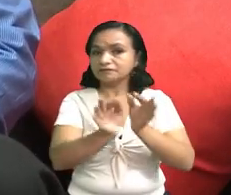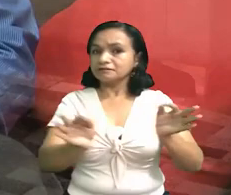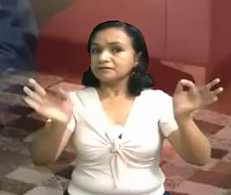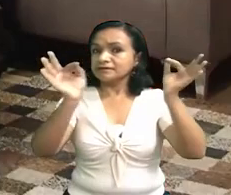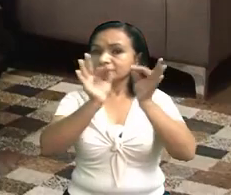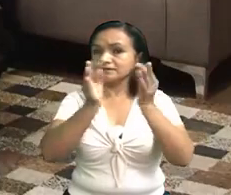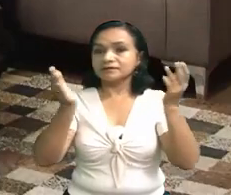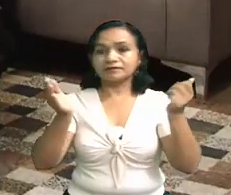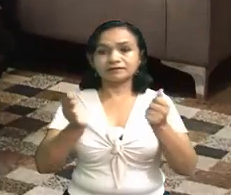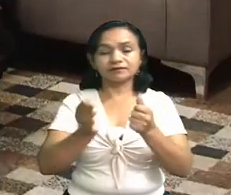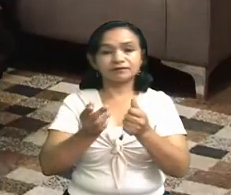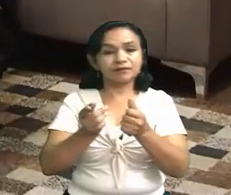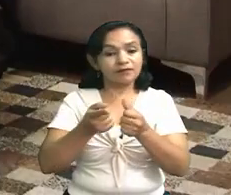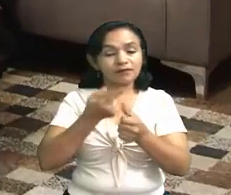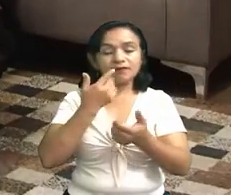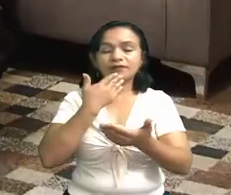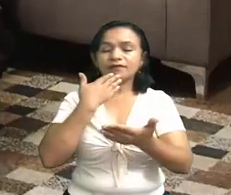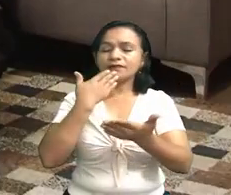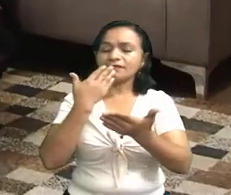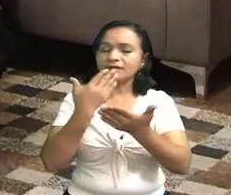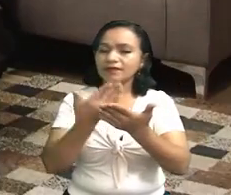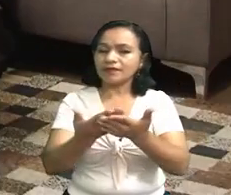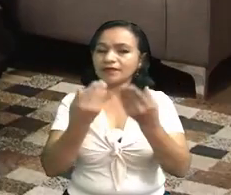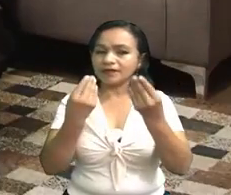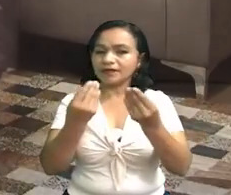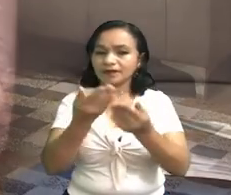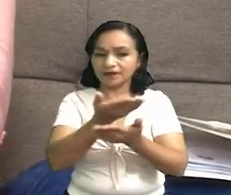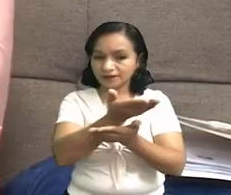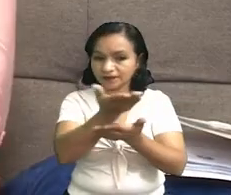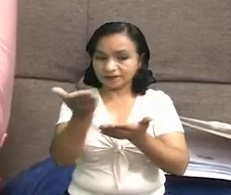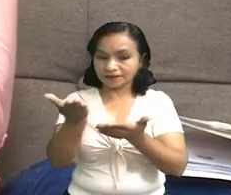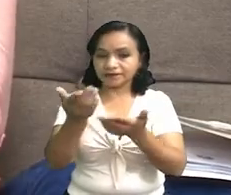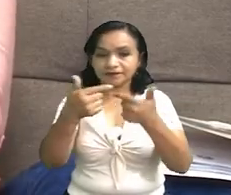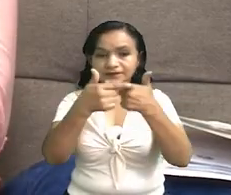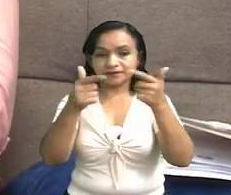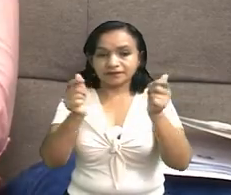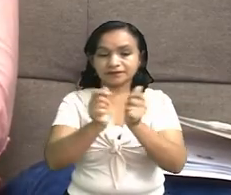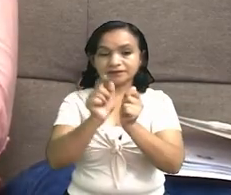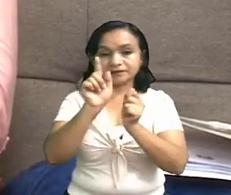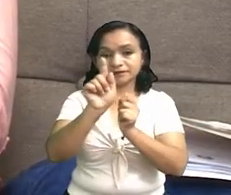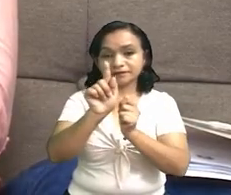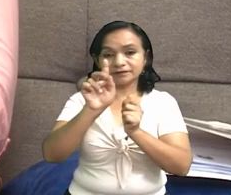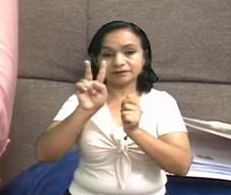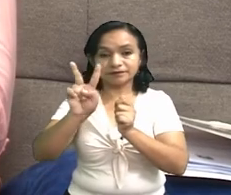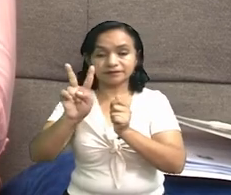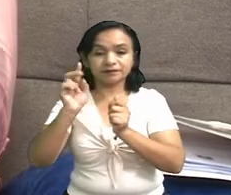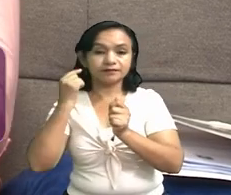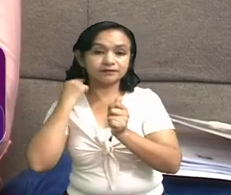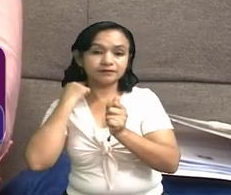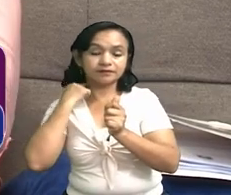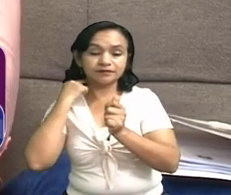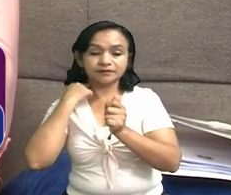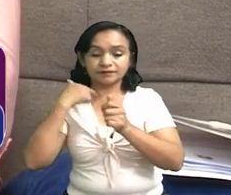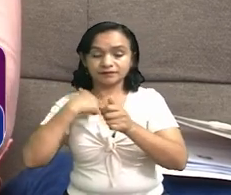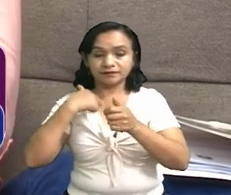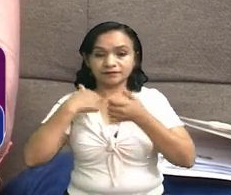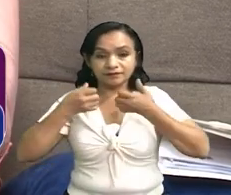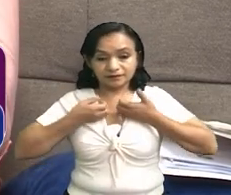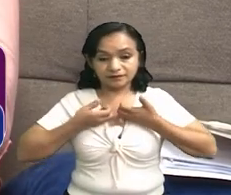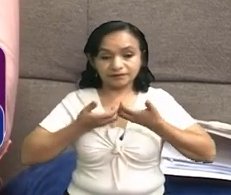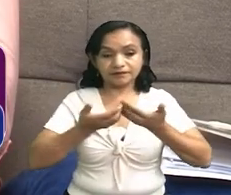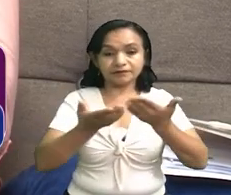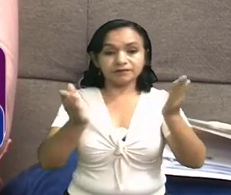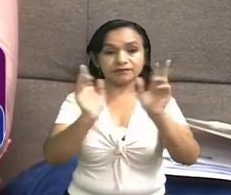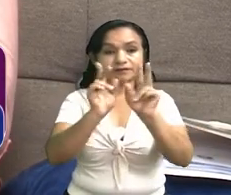bueno, en primer lugar agradecer, ¿verdad?, a ustedes, del equipo del canal, por permitirnos compartir información importante